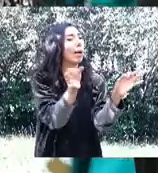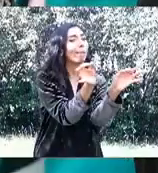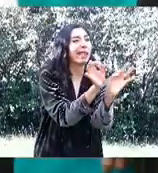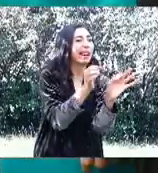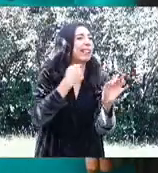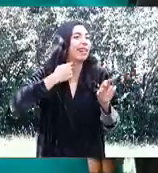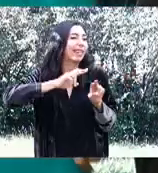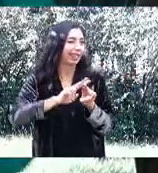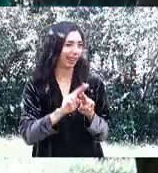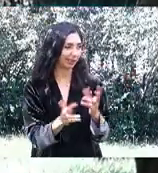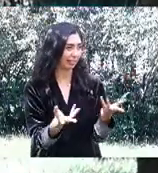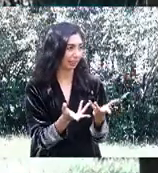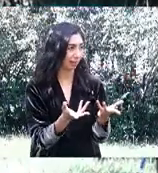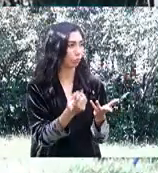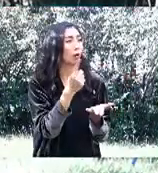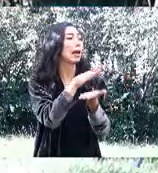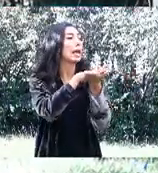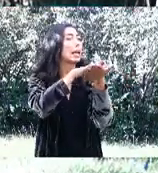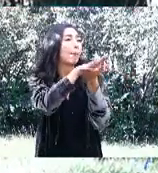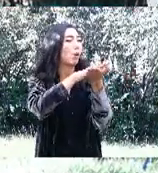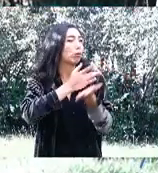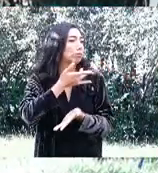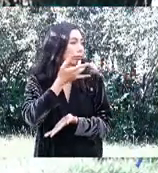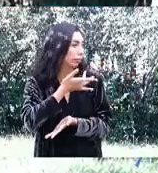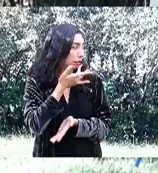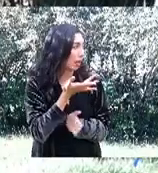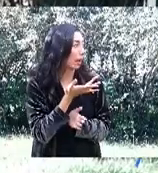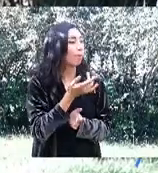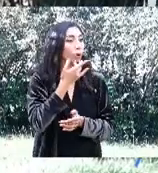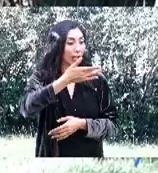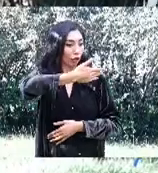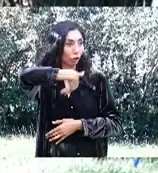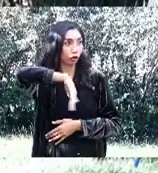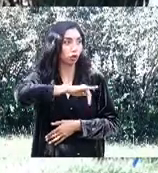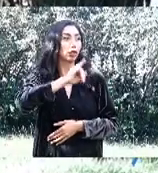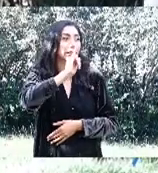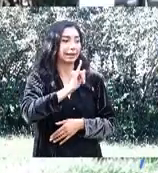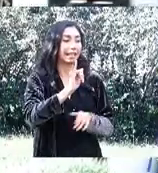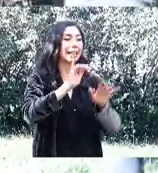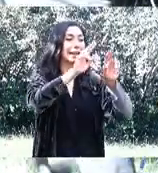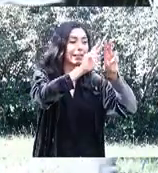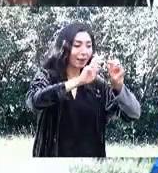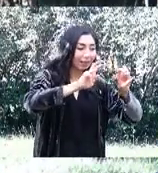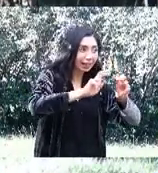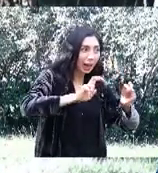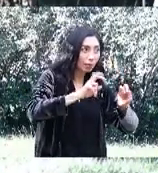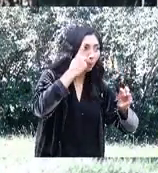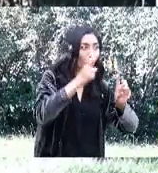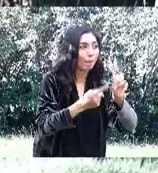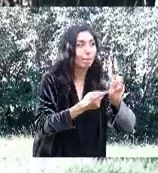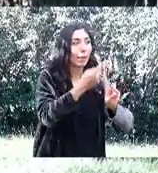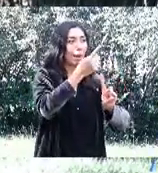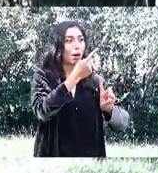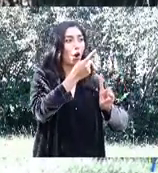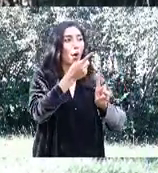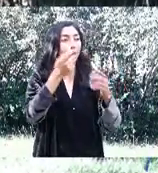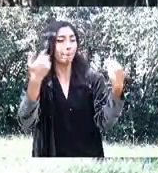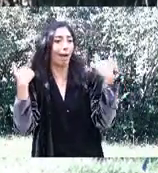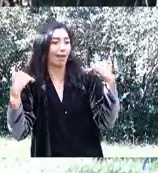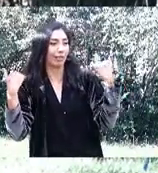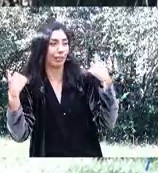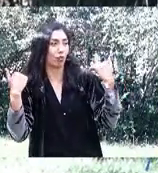mediación a través de ejemplos muy prácticos porque nosotras investigamos a partir de la práctica hacemos mucho trabajo en